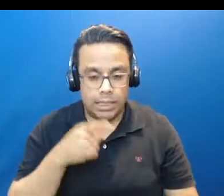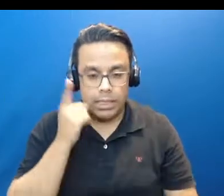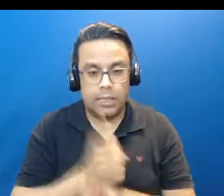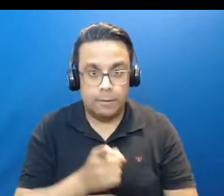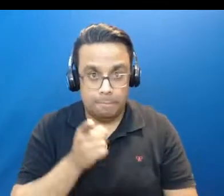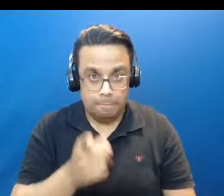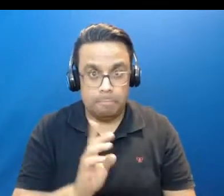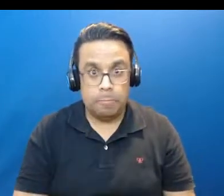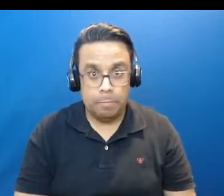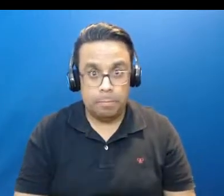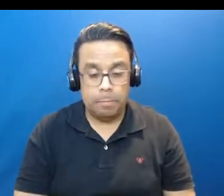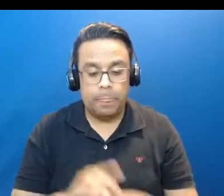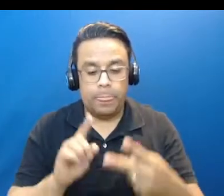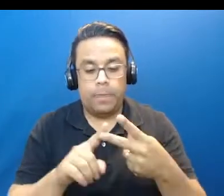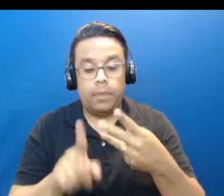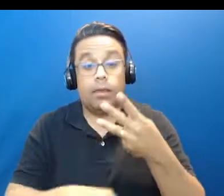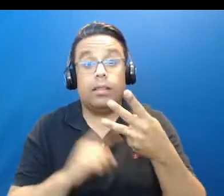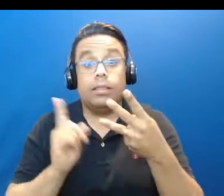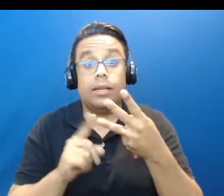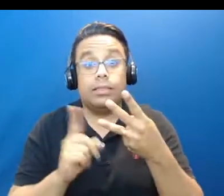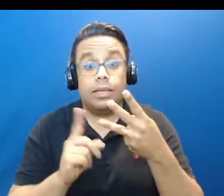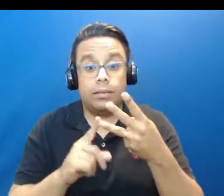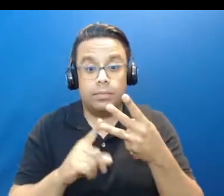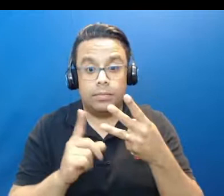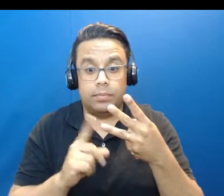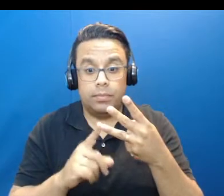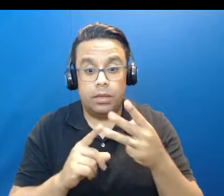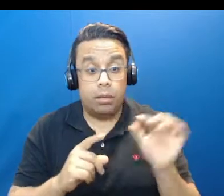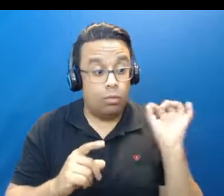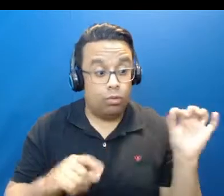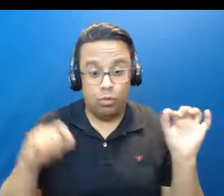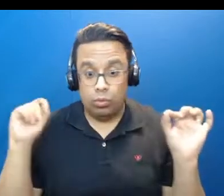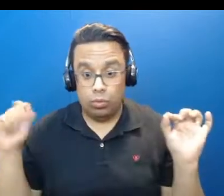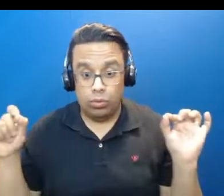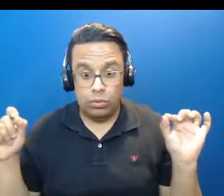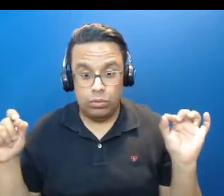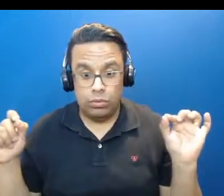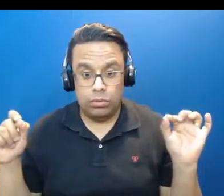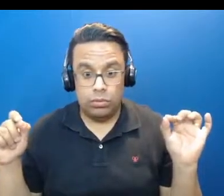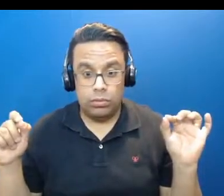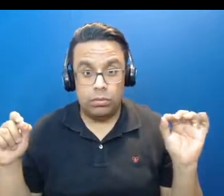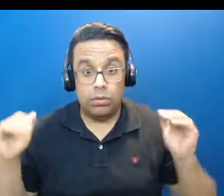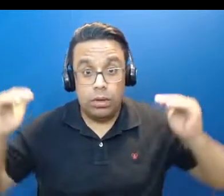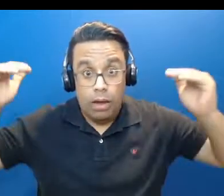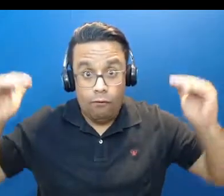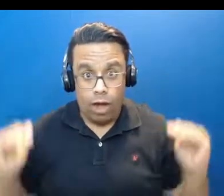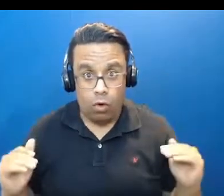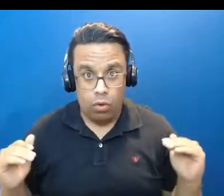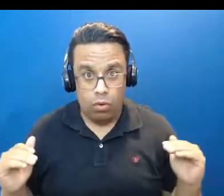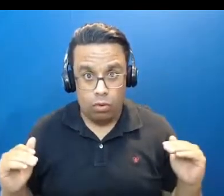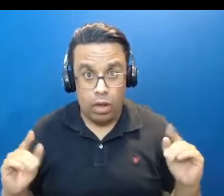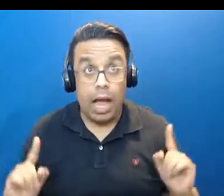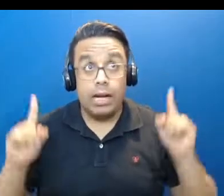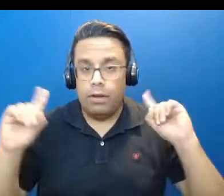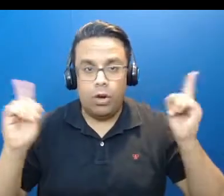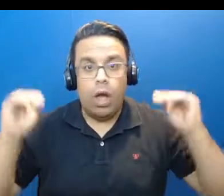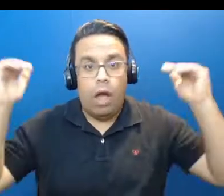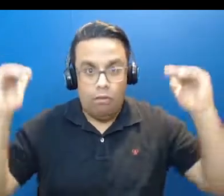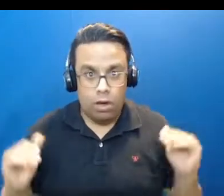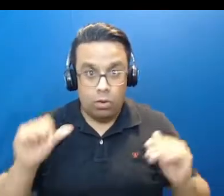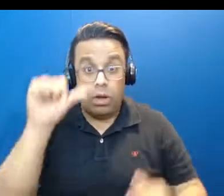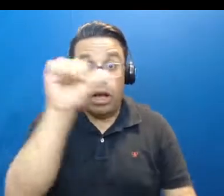La tercera posición de cotas es desde este punto hasta este punto, pero como es hacia abajo, entonces